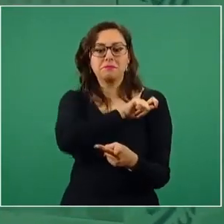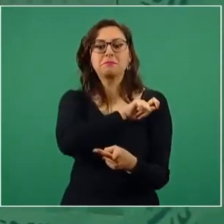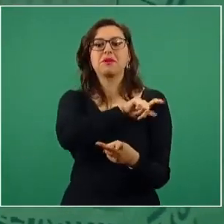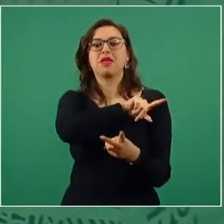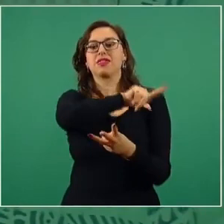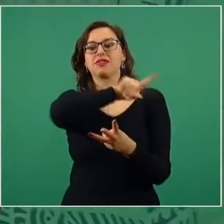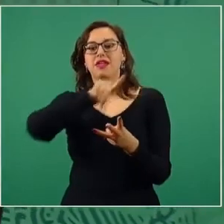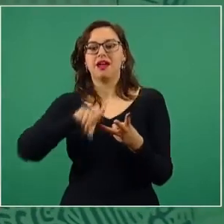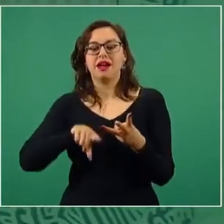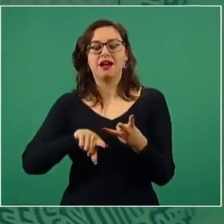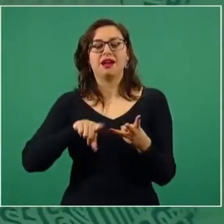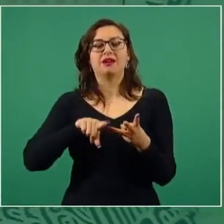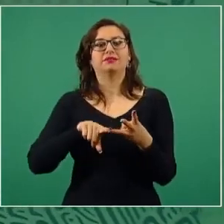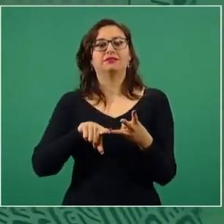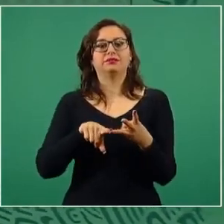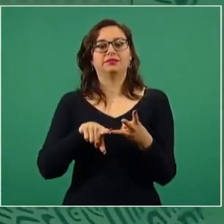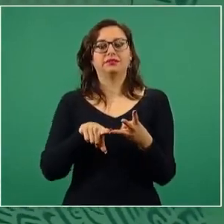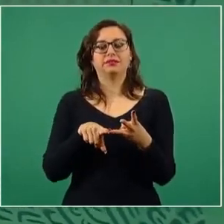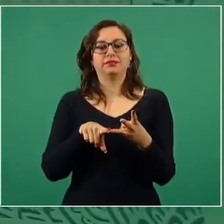Aquí